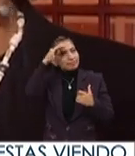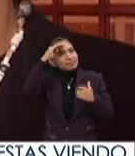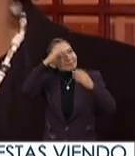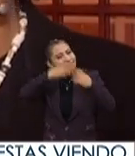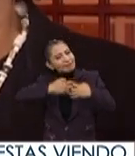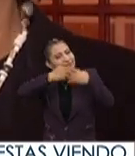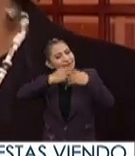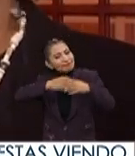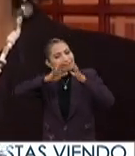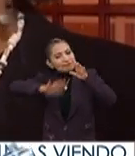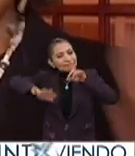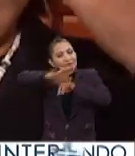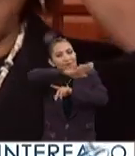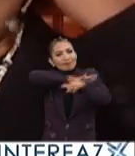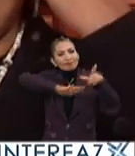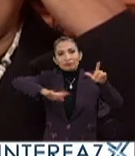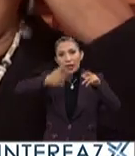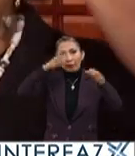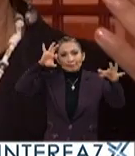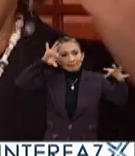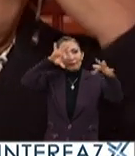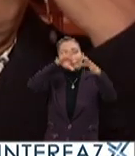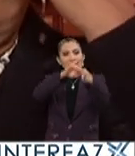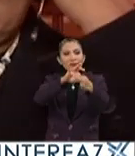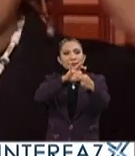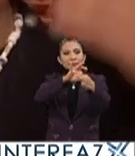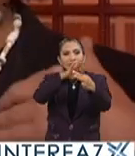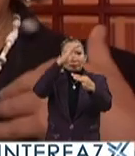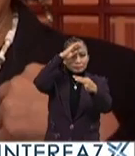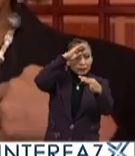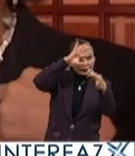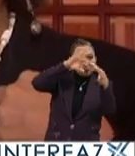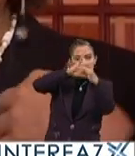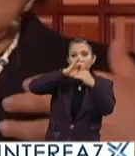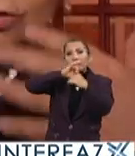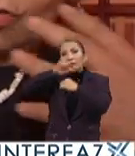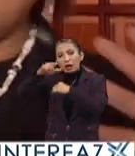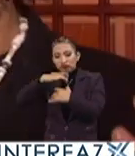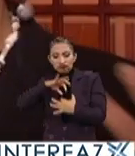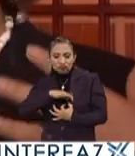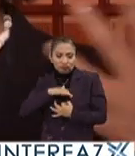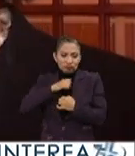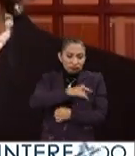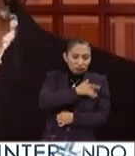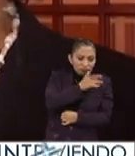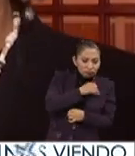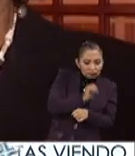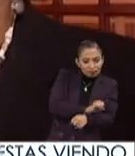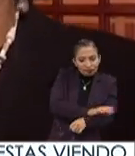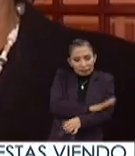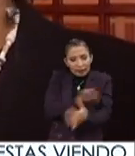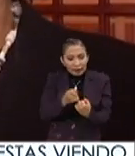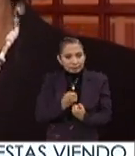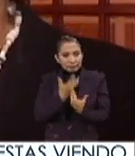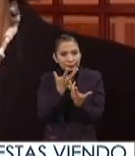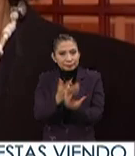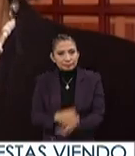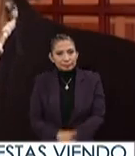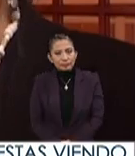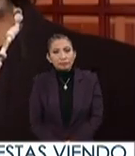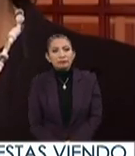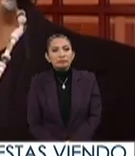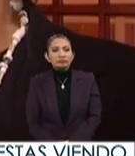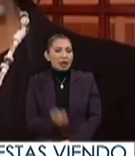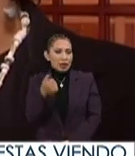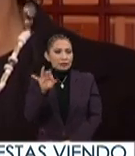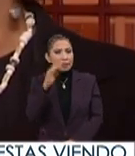pensantes en una dimensión que conecta pensamiento, pero también corazón, emociones y expresión.